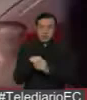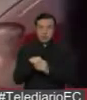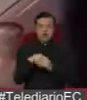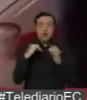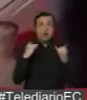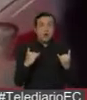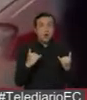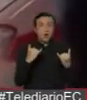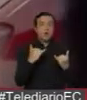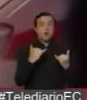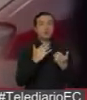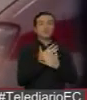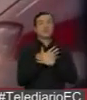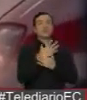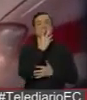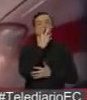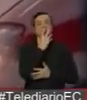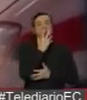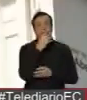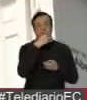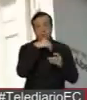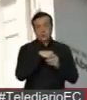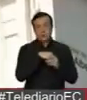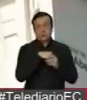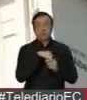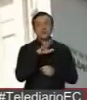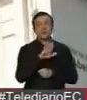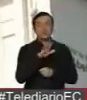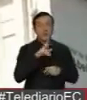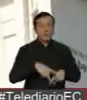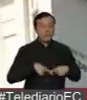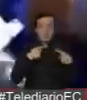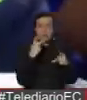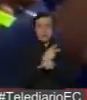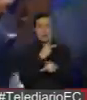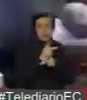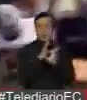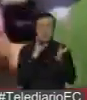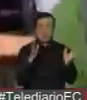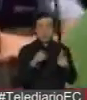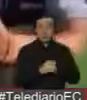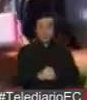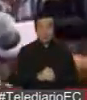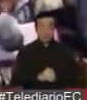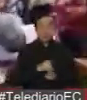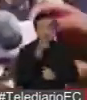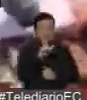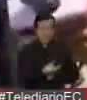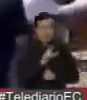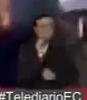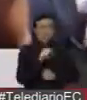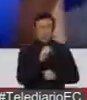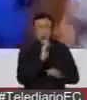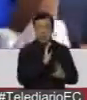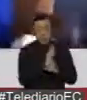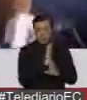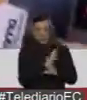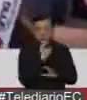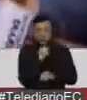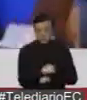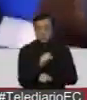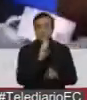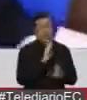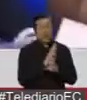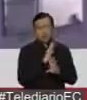cuidados intensivos. Fiscalía ha certificado que su vida no corre peligro. Estaba en condiciones de poder hablar, de responder, sí, todo. Sí,